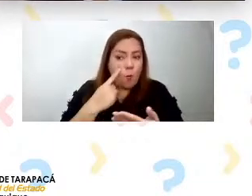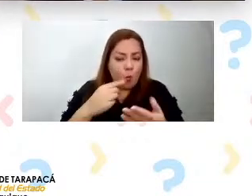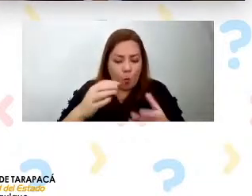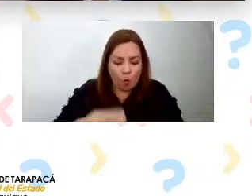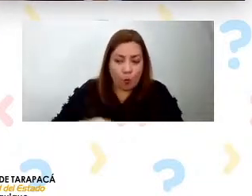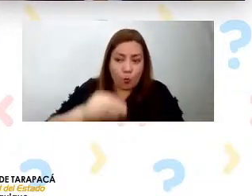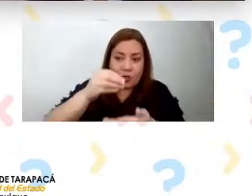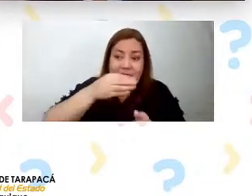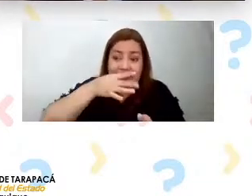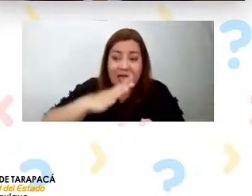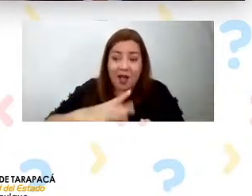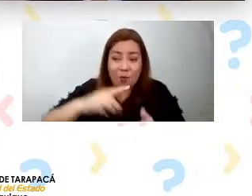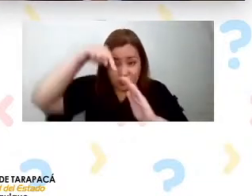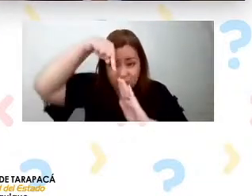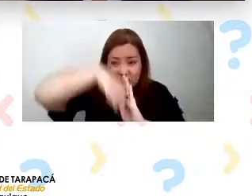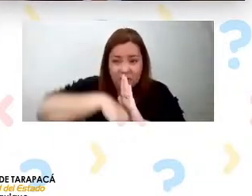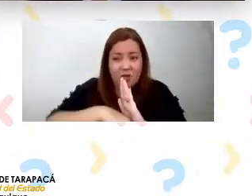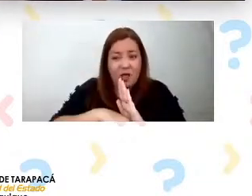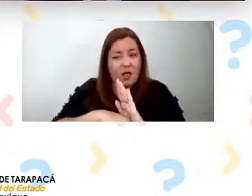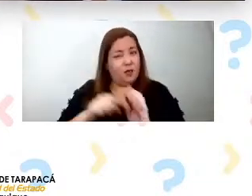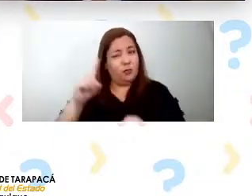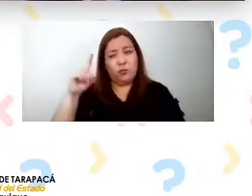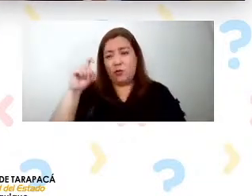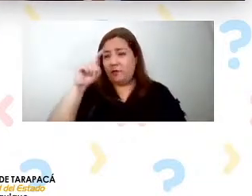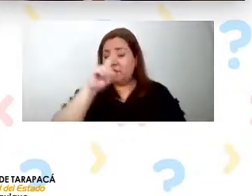muy complejo, no es lo mismo que las aguas